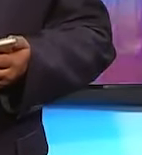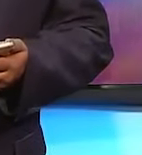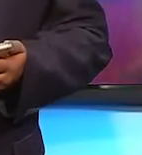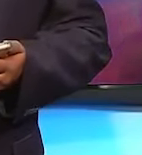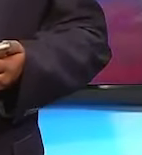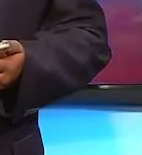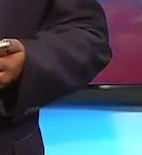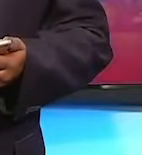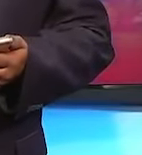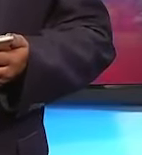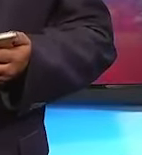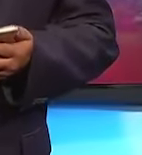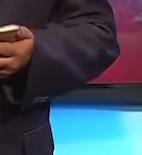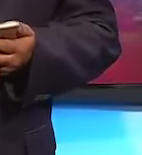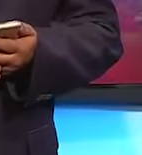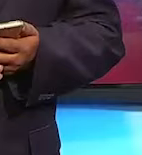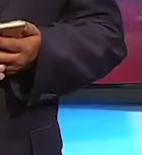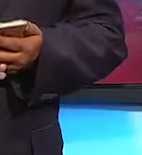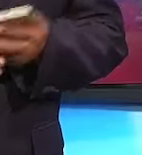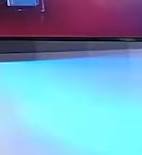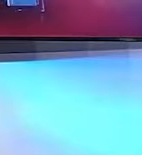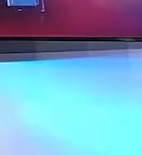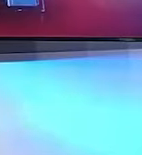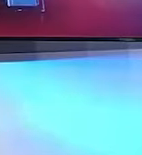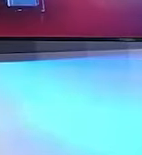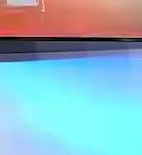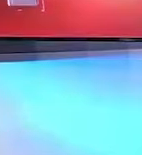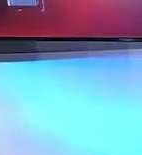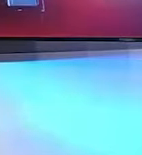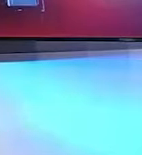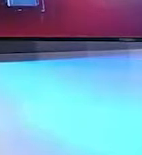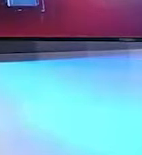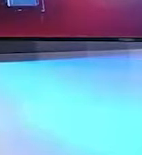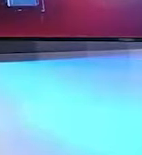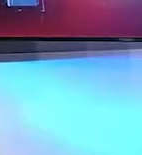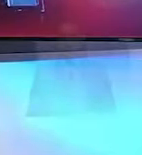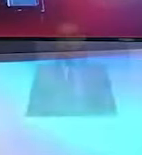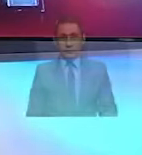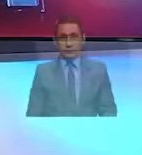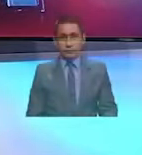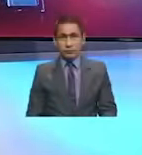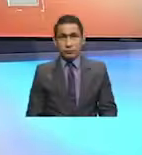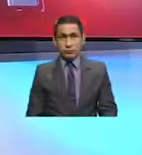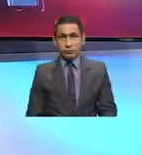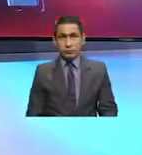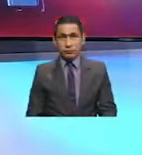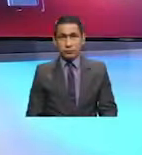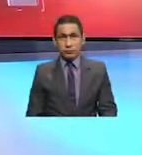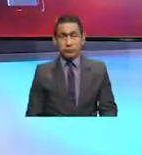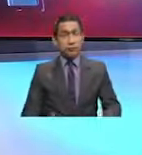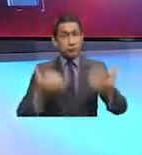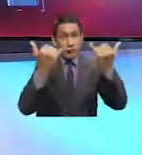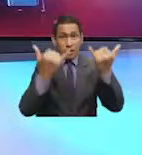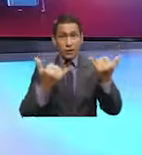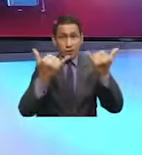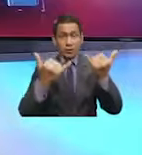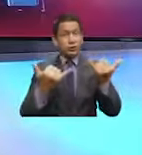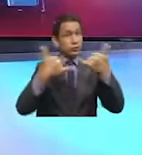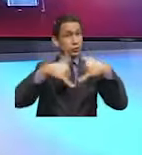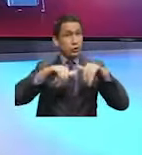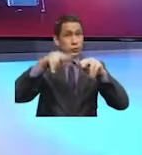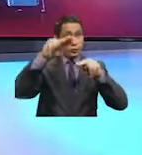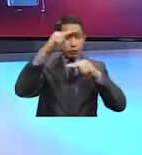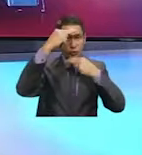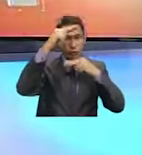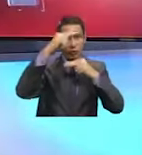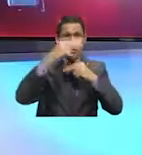Hola, ¿qué tal Luchito, amigos televidentes? Vamos a arrancar con algo que ha dado mucho que hablar en los últimos días. La